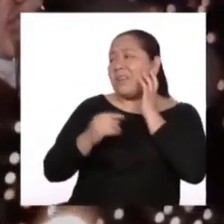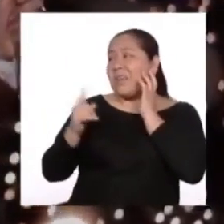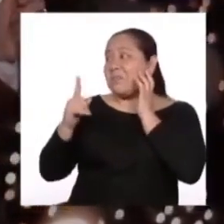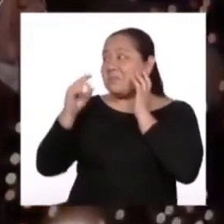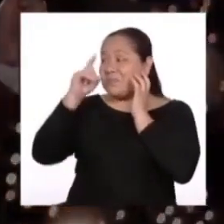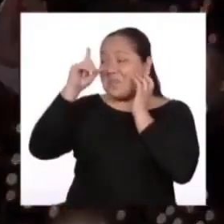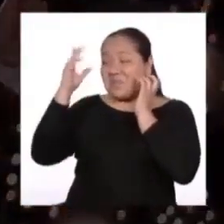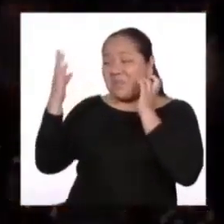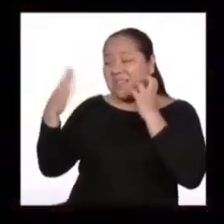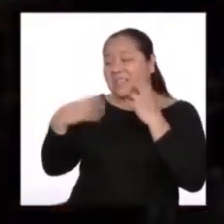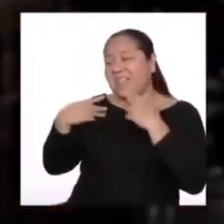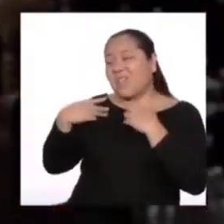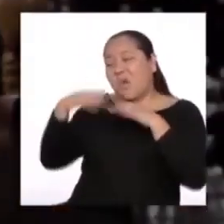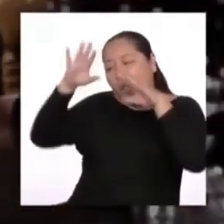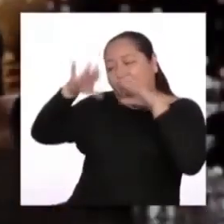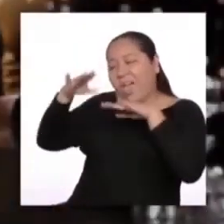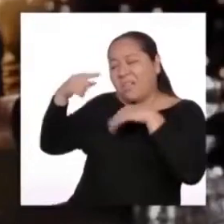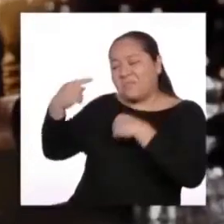visitarme.